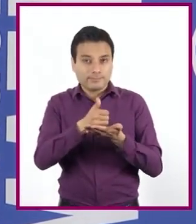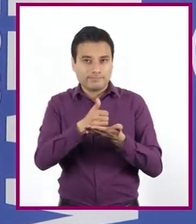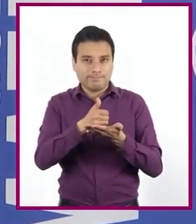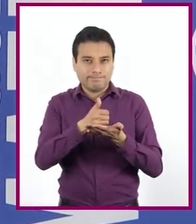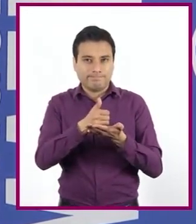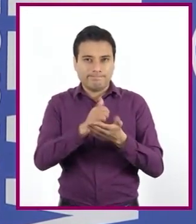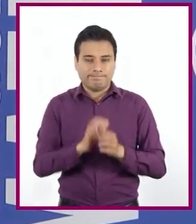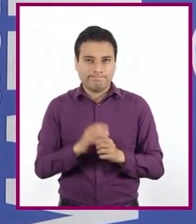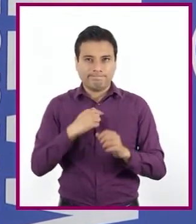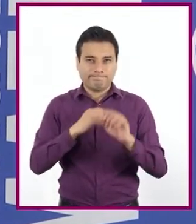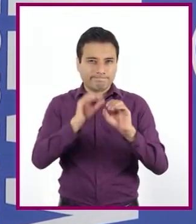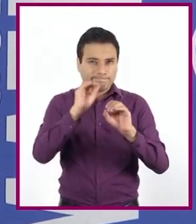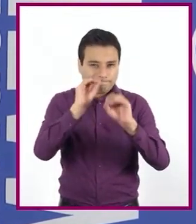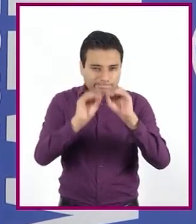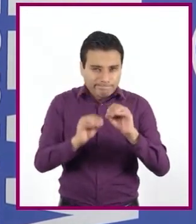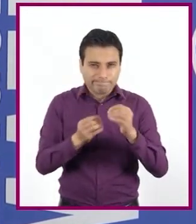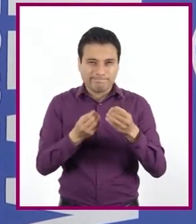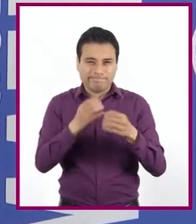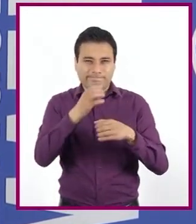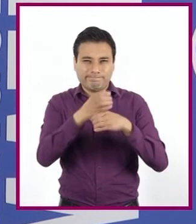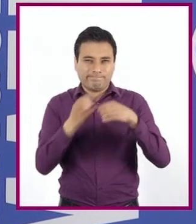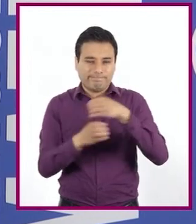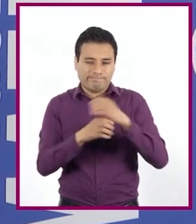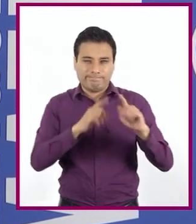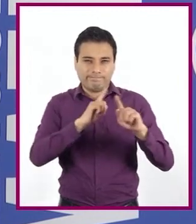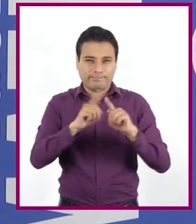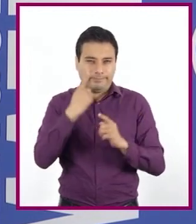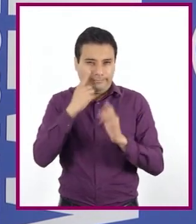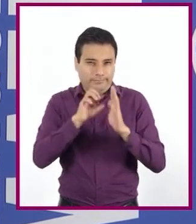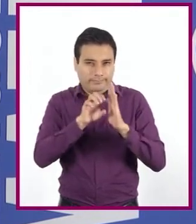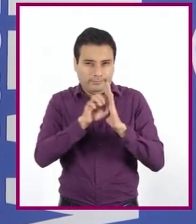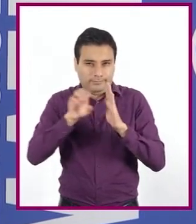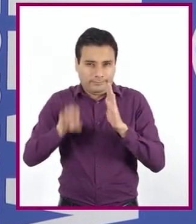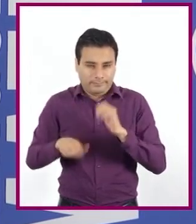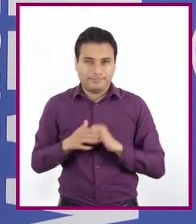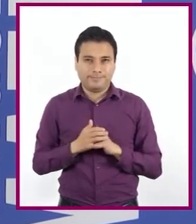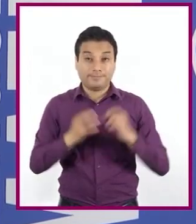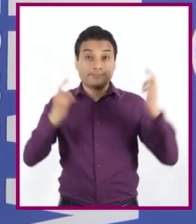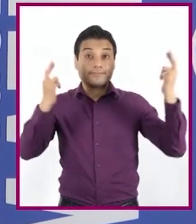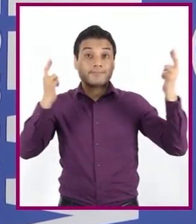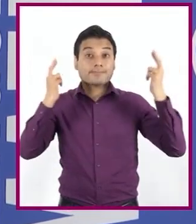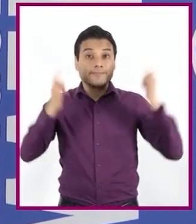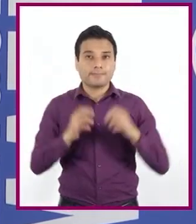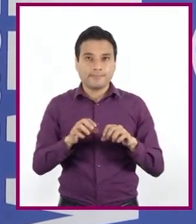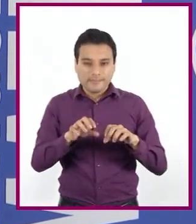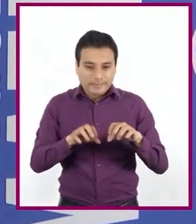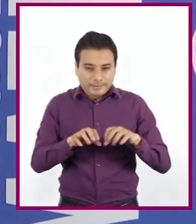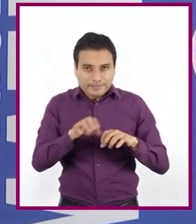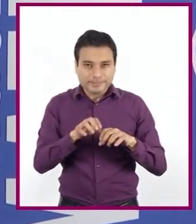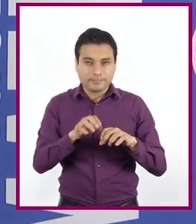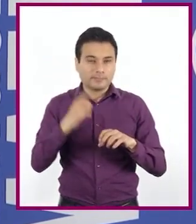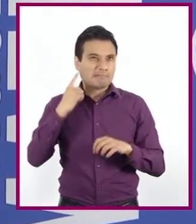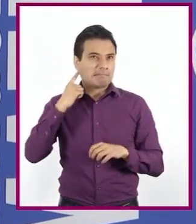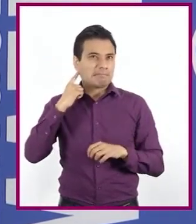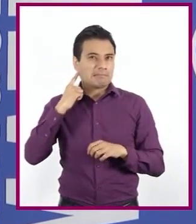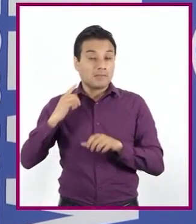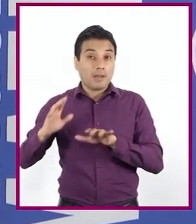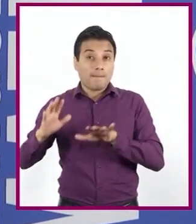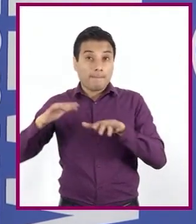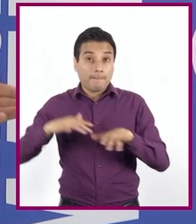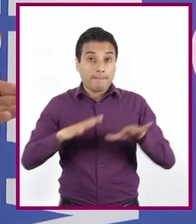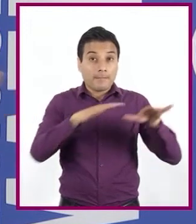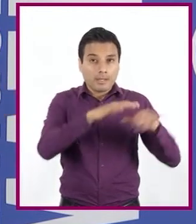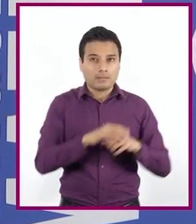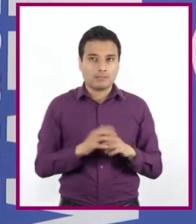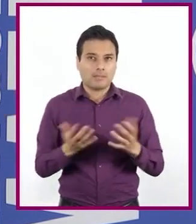elementos escenográficos. Piensa que si ponemos el sonido de las olas del mar, ya no sería necesario recrear